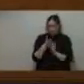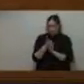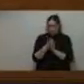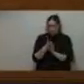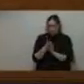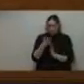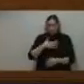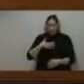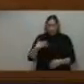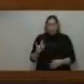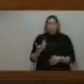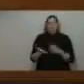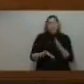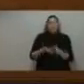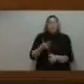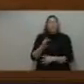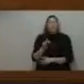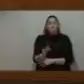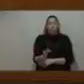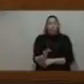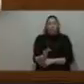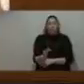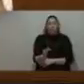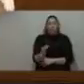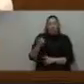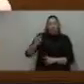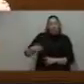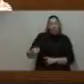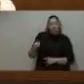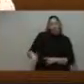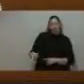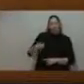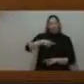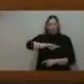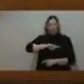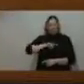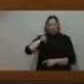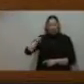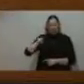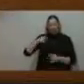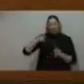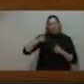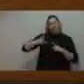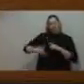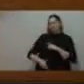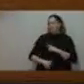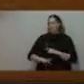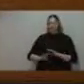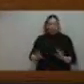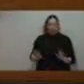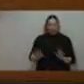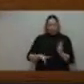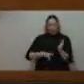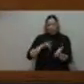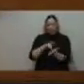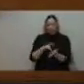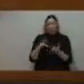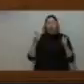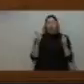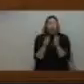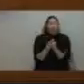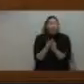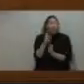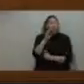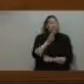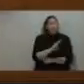sin caer ante sus provocaciones de ingeniero, que el Grupo Parlamentario